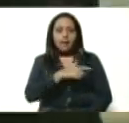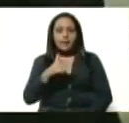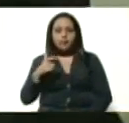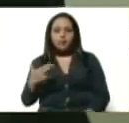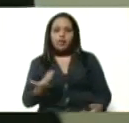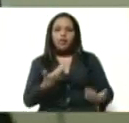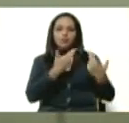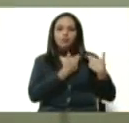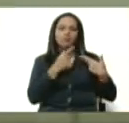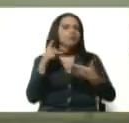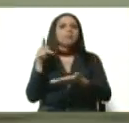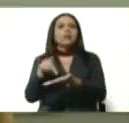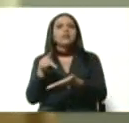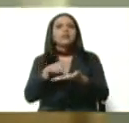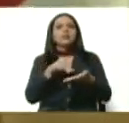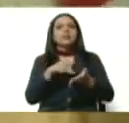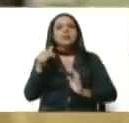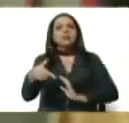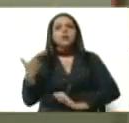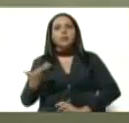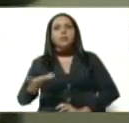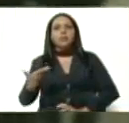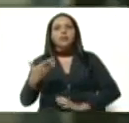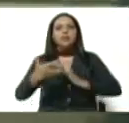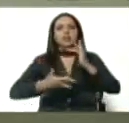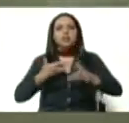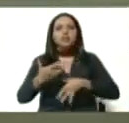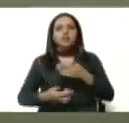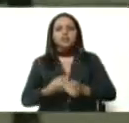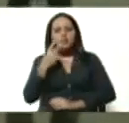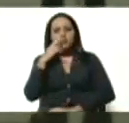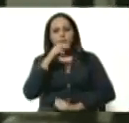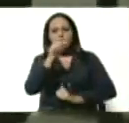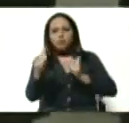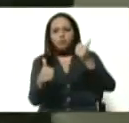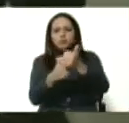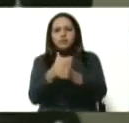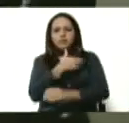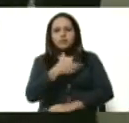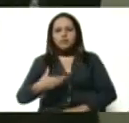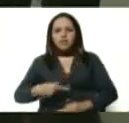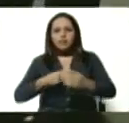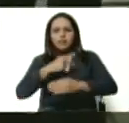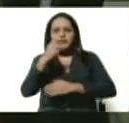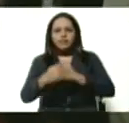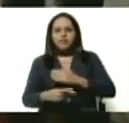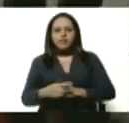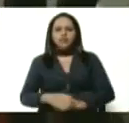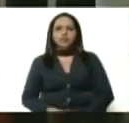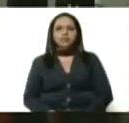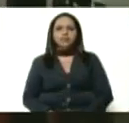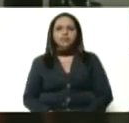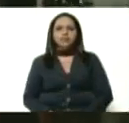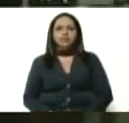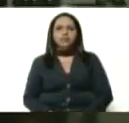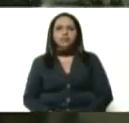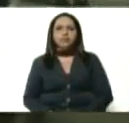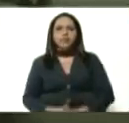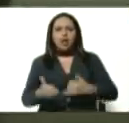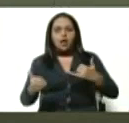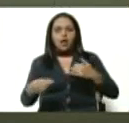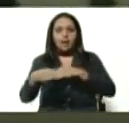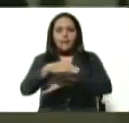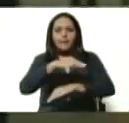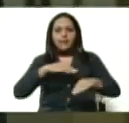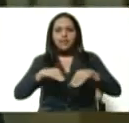que participan en este importante evento. Vemos allí el vicepresidente para la planificación, Ricardo Menéndez. Simón Serpa, ministro del Poder Popular